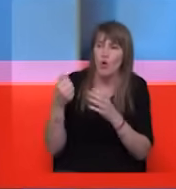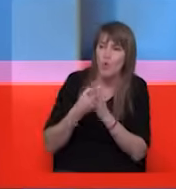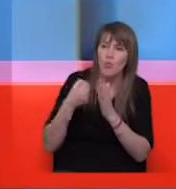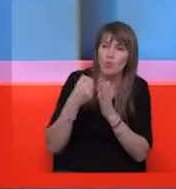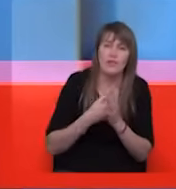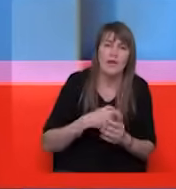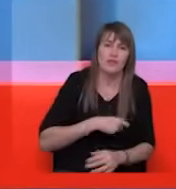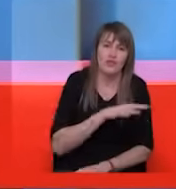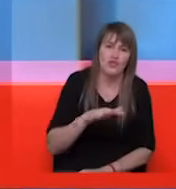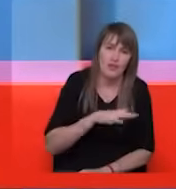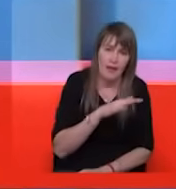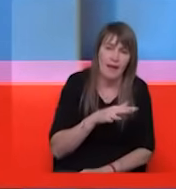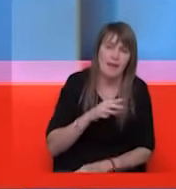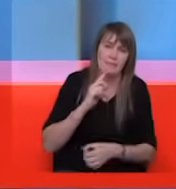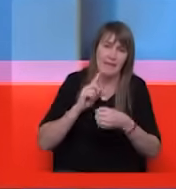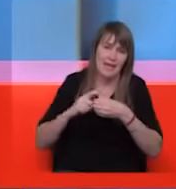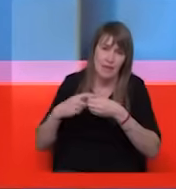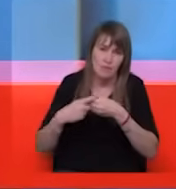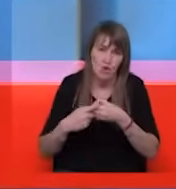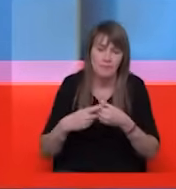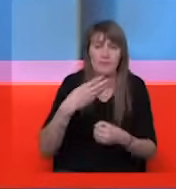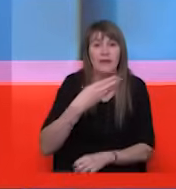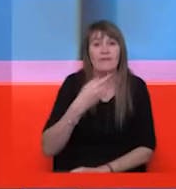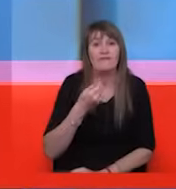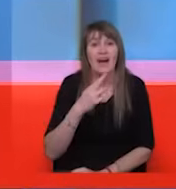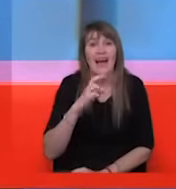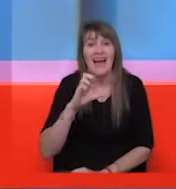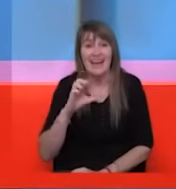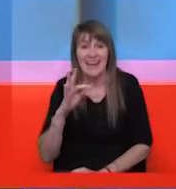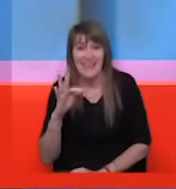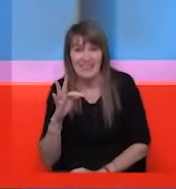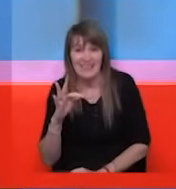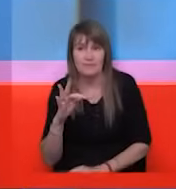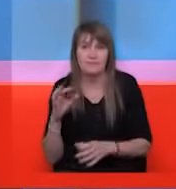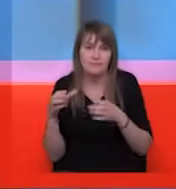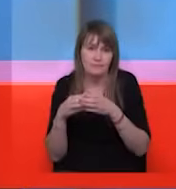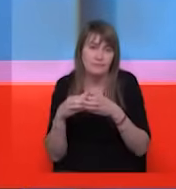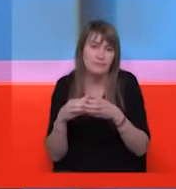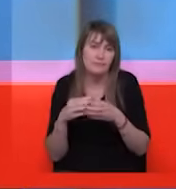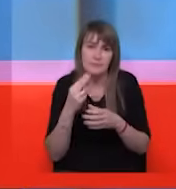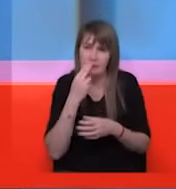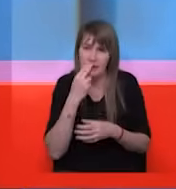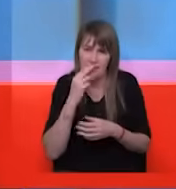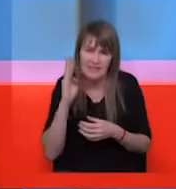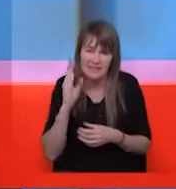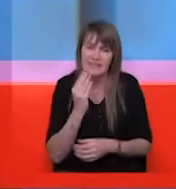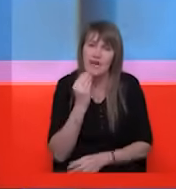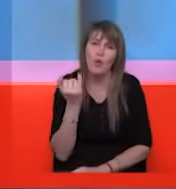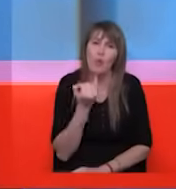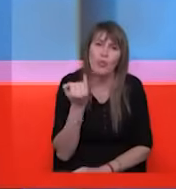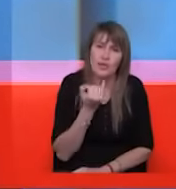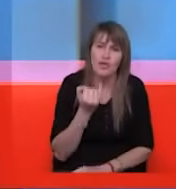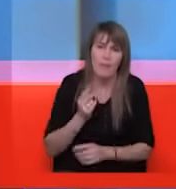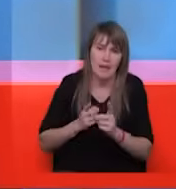cuando la marcan a Barrett, las bandas fascistas con la esvástica, ¿no? Y a los judíos los persiguen, o